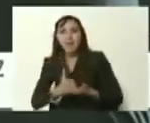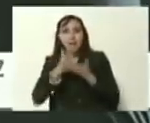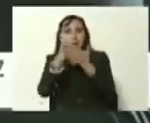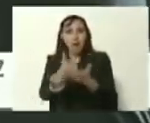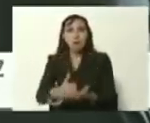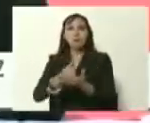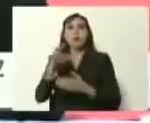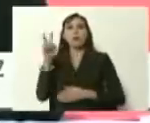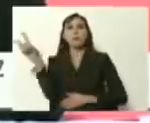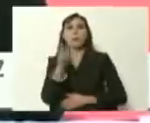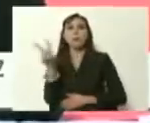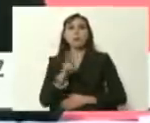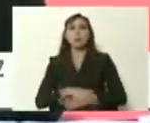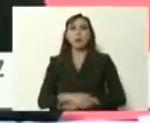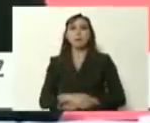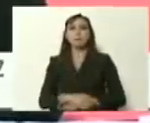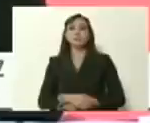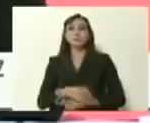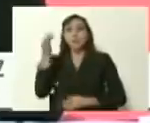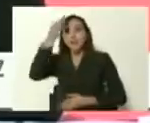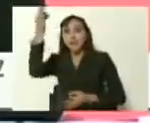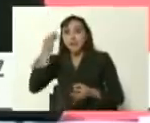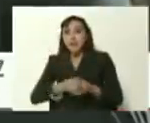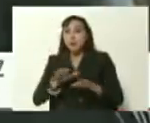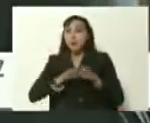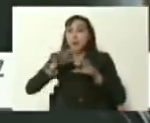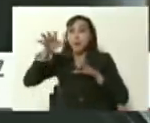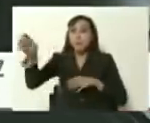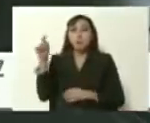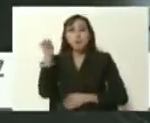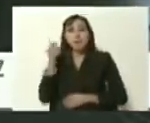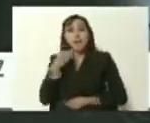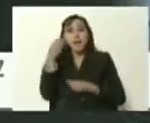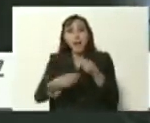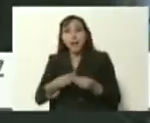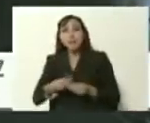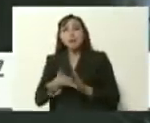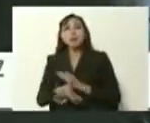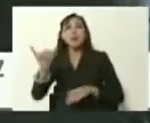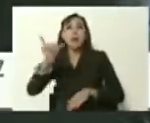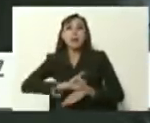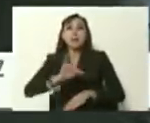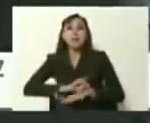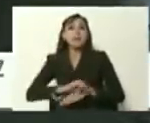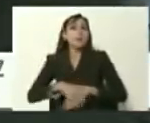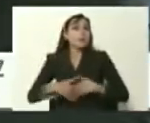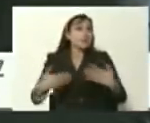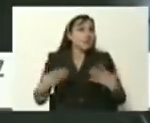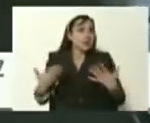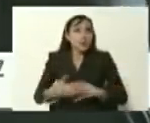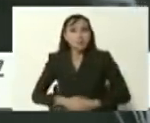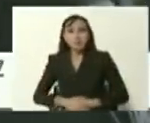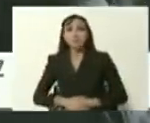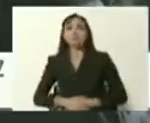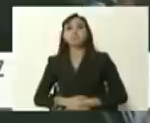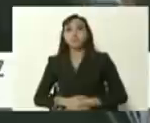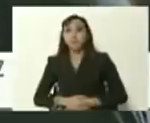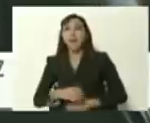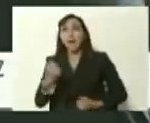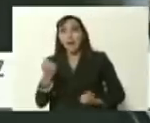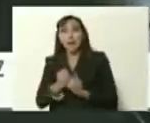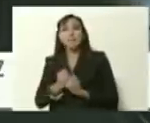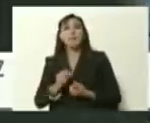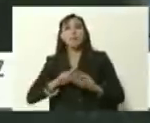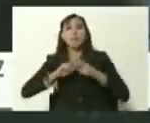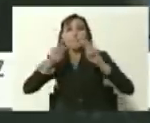nuestra nación. Creo que una de las mayores tareas que tiene la Iglesia en Venezuela es ser agente de paz,